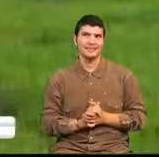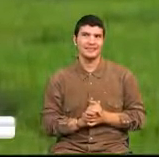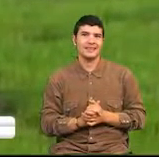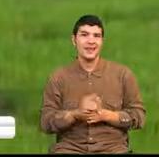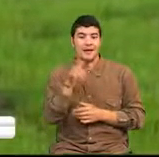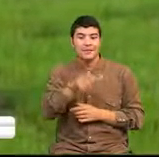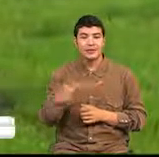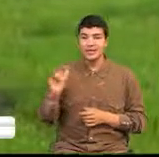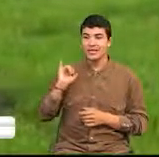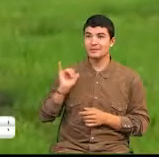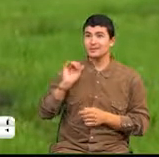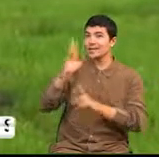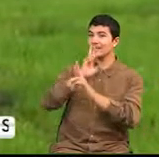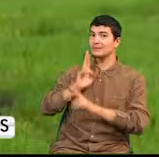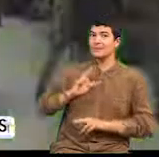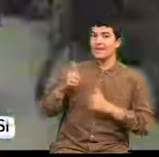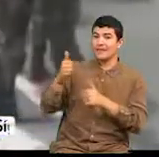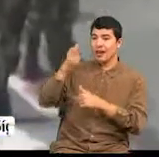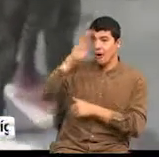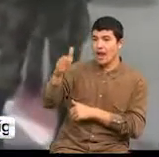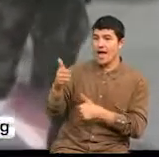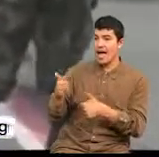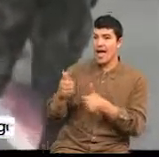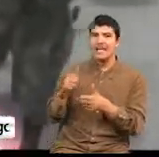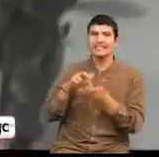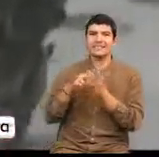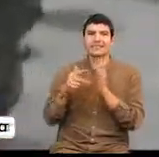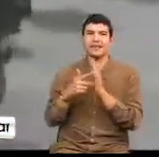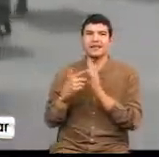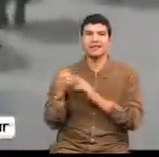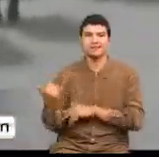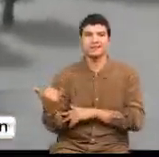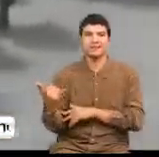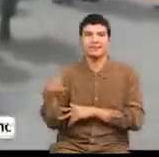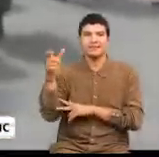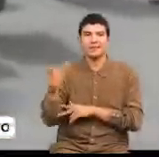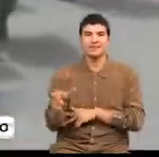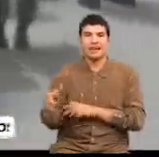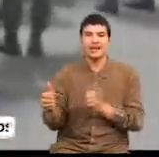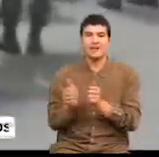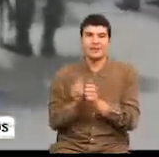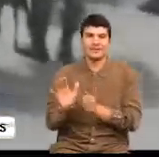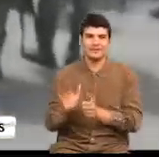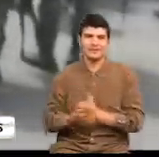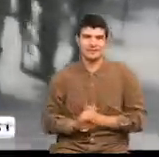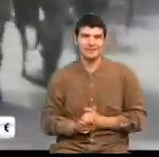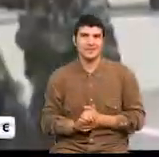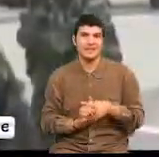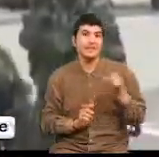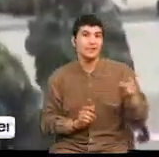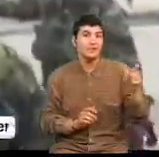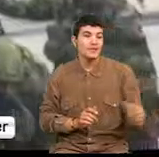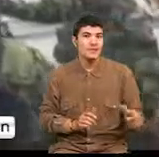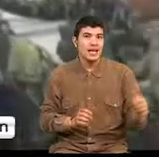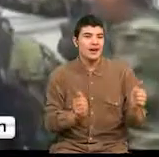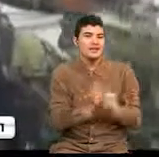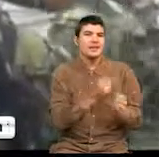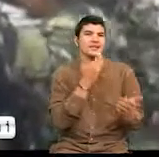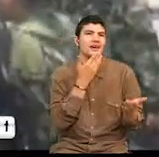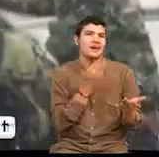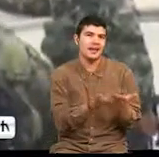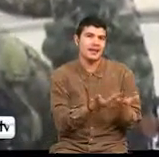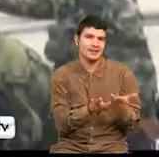le responden, quiere decir que uno está, que esa persona está con el soldado, que esa persona está